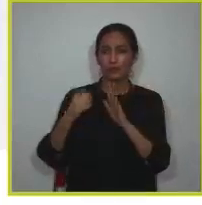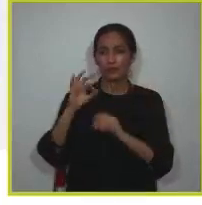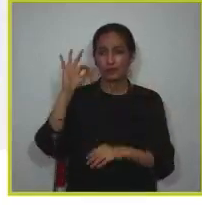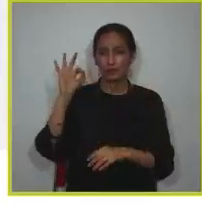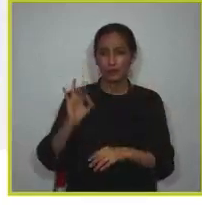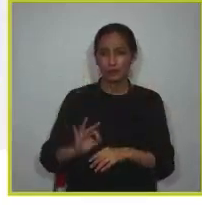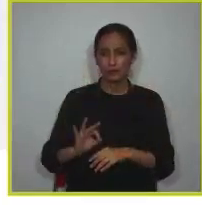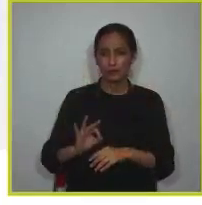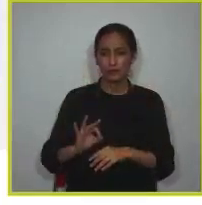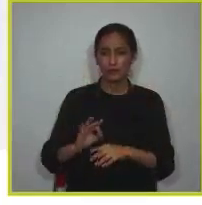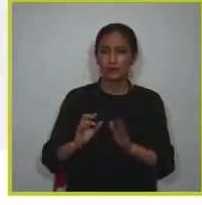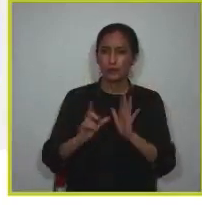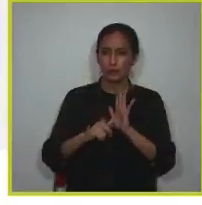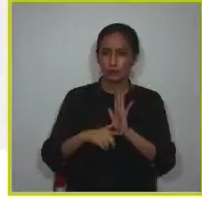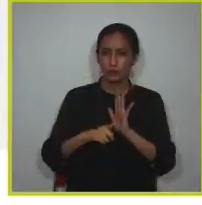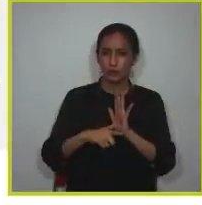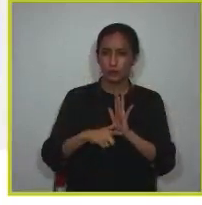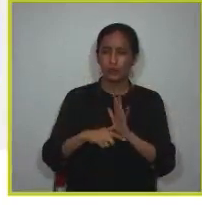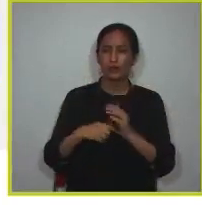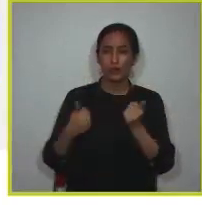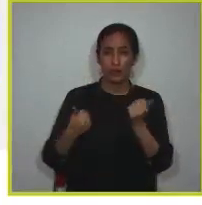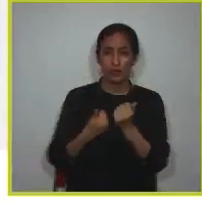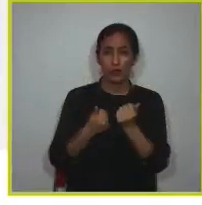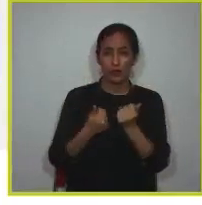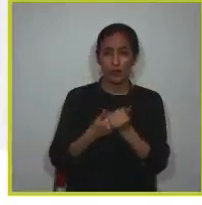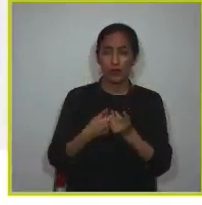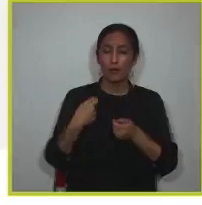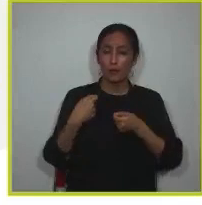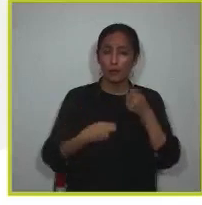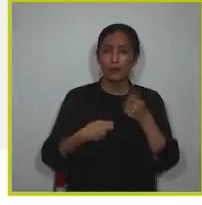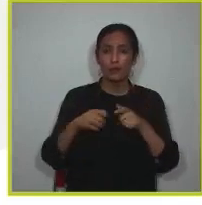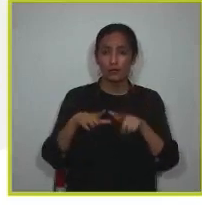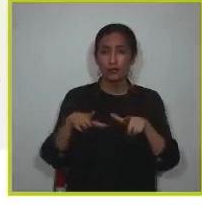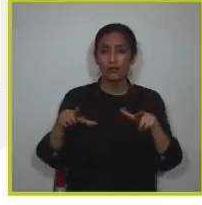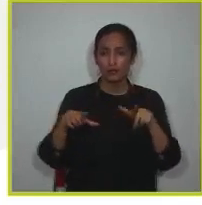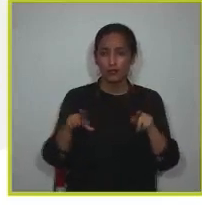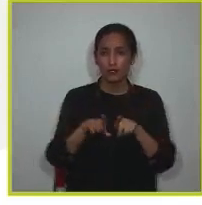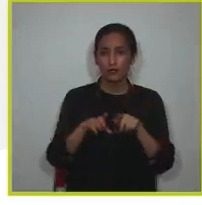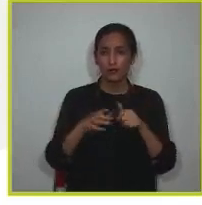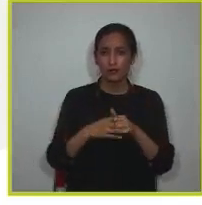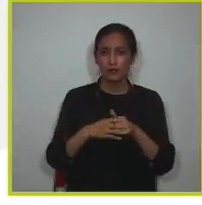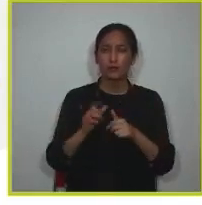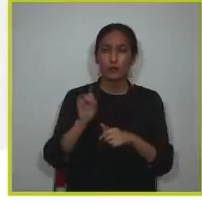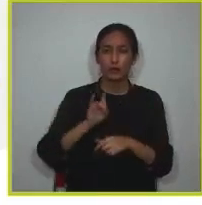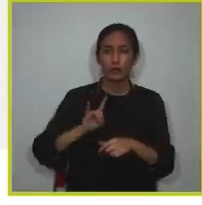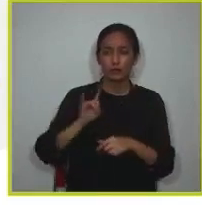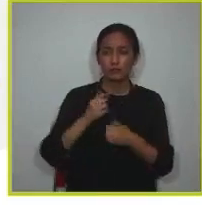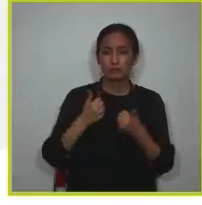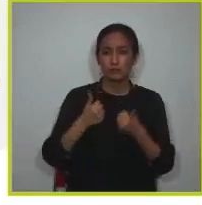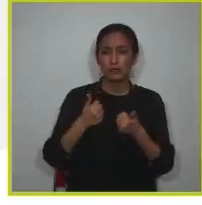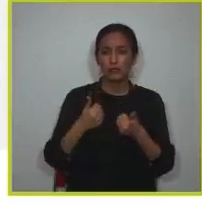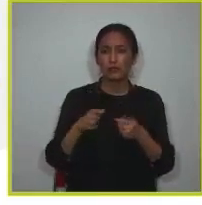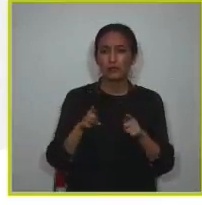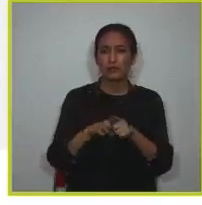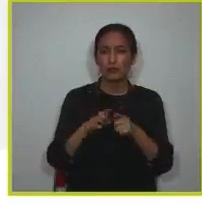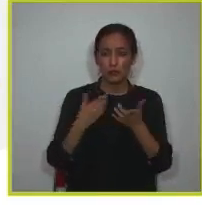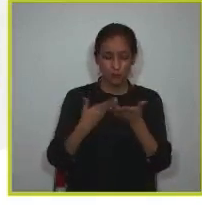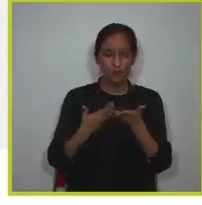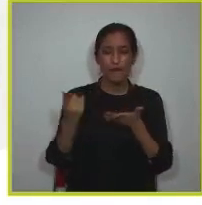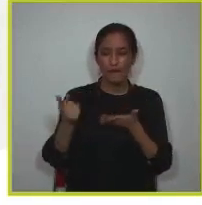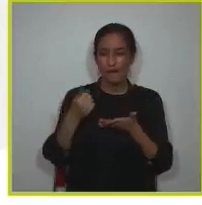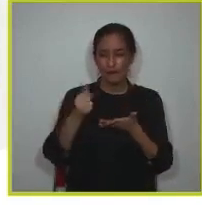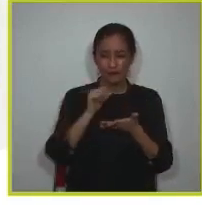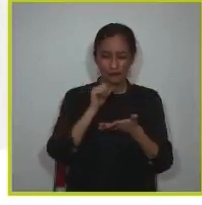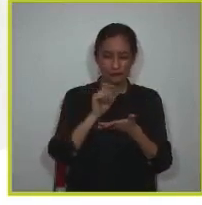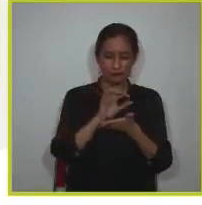y lo los aportes que recibimos en este espacio fueron útiles Porque nos permitió ajustar elementos